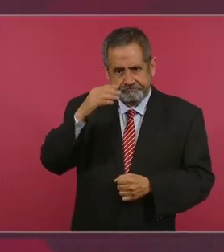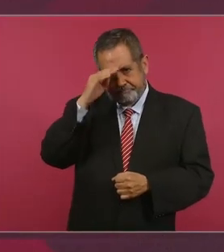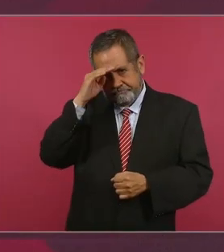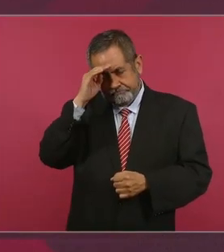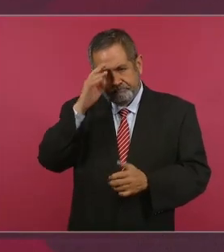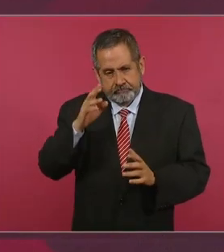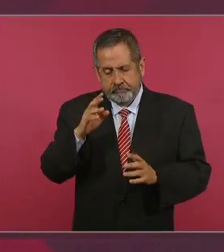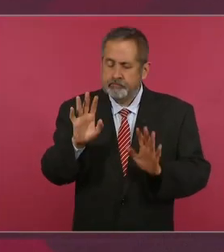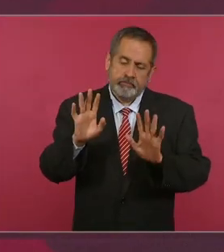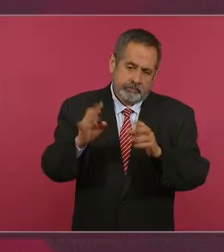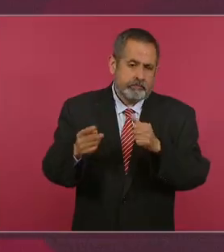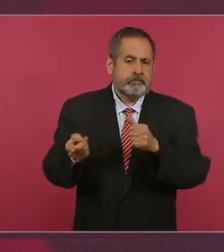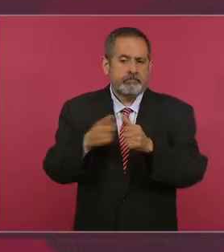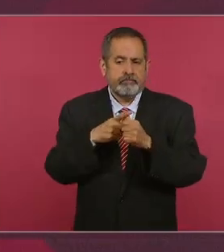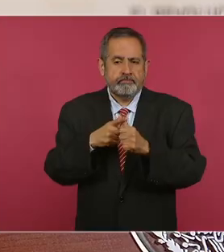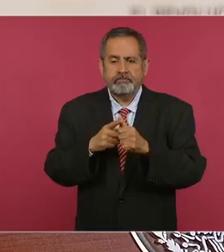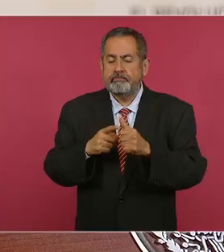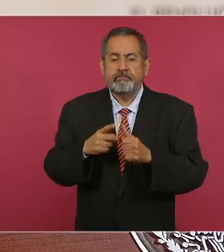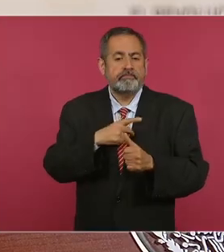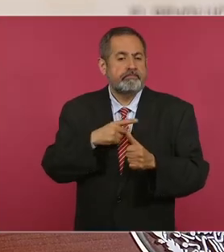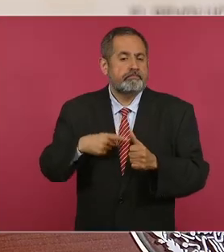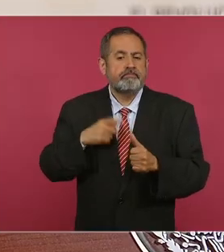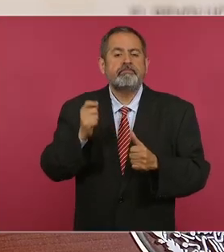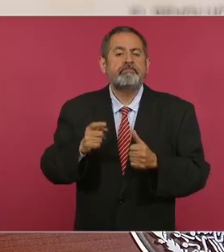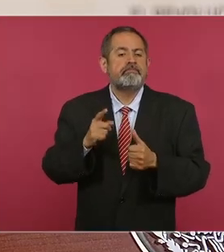bueno, lo primero es que no nos falte la